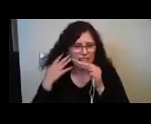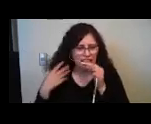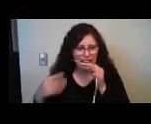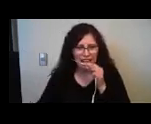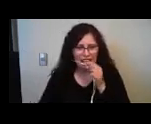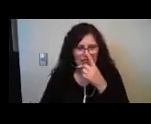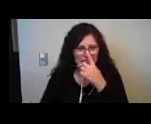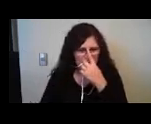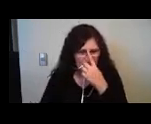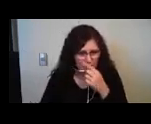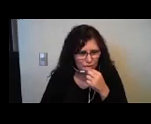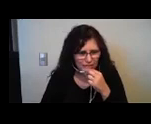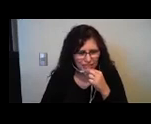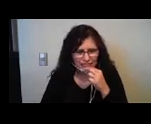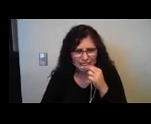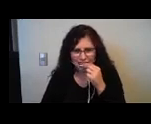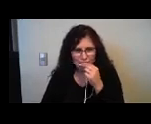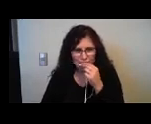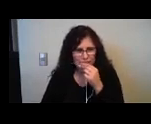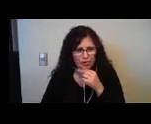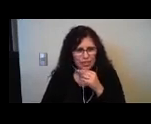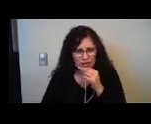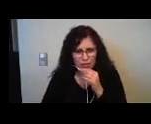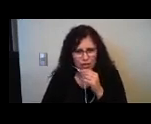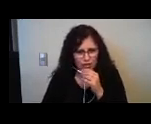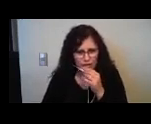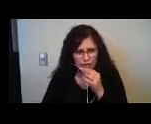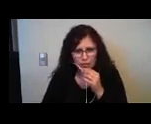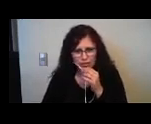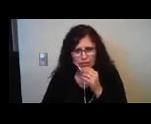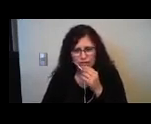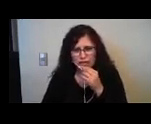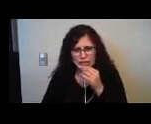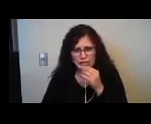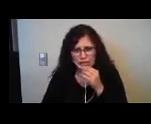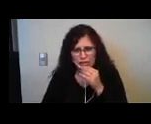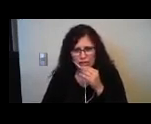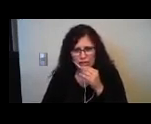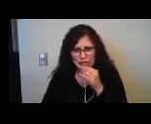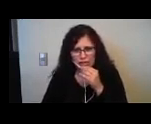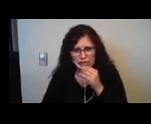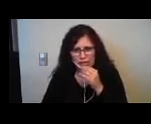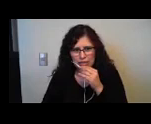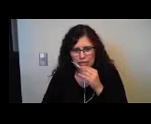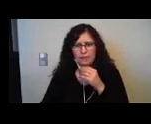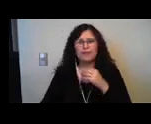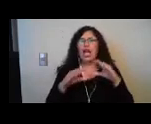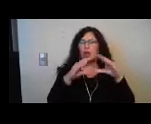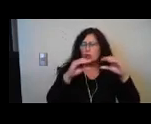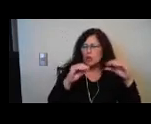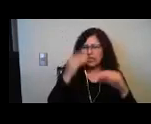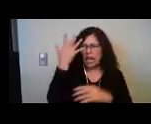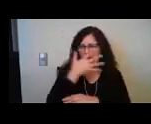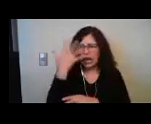intérprete. ¿Qué pasa con las sustancias negras? Que como que se escucha ahí un poquito dificultoso. Sí, la sustancia